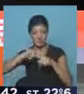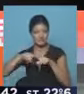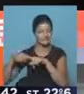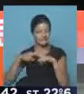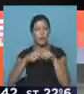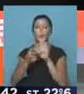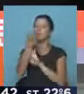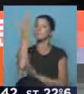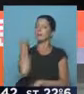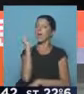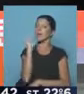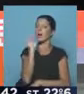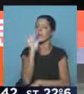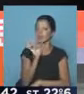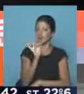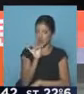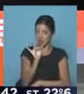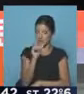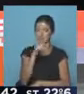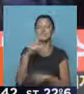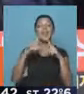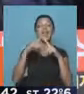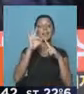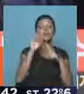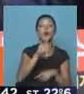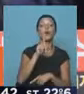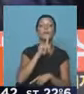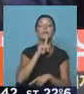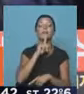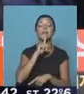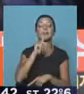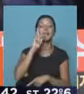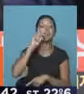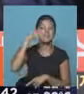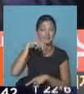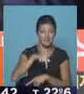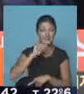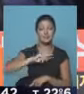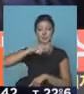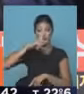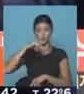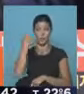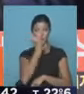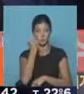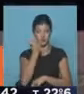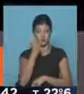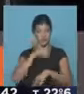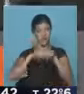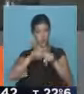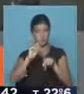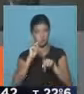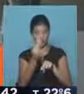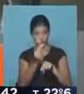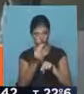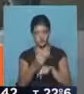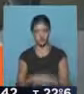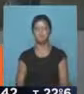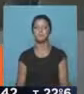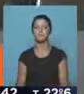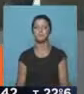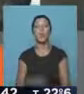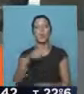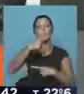diciembre de Yang Song-taek, tío de Kim Jong-un y segundo en la jerarquía política al momento de su muerte. Un recambio